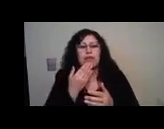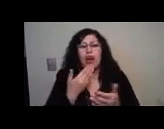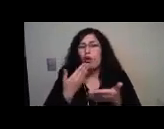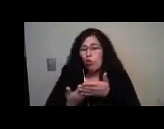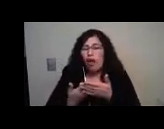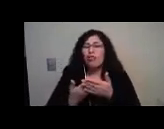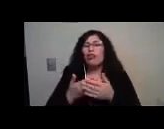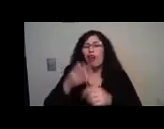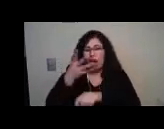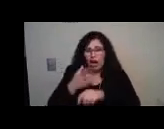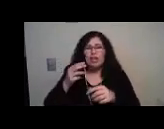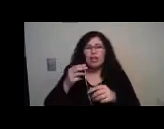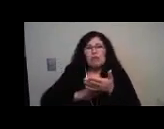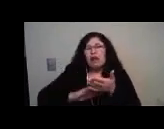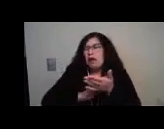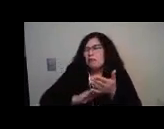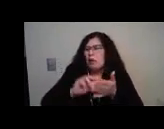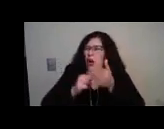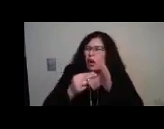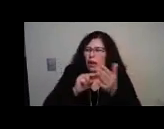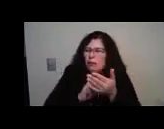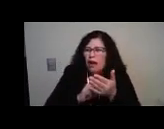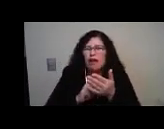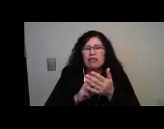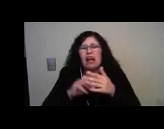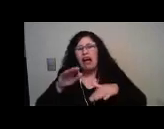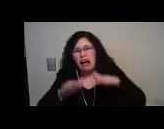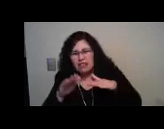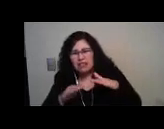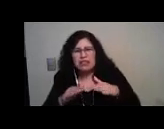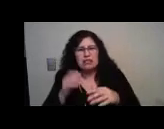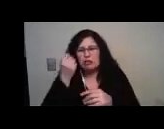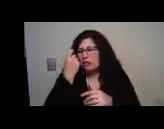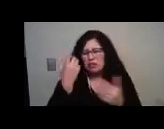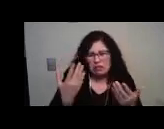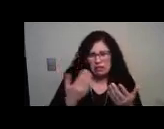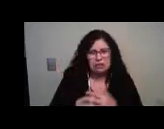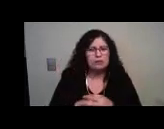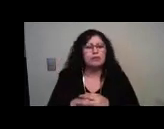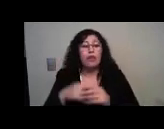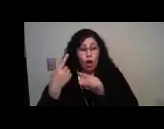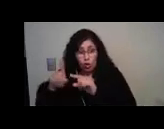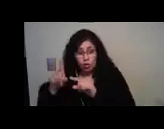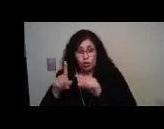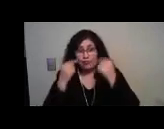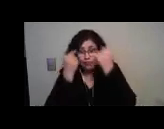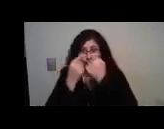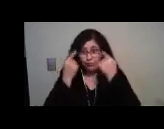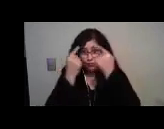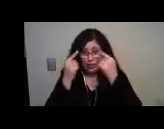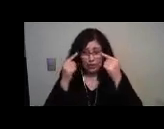Alteración de la visión también, ya que tiene que ver con obstrucciones a veces del par craneal, particularmente, ¿ya?